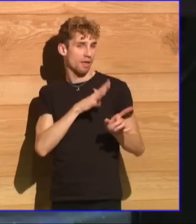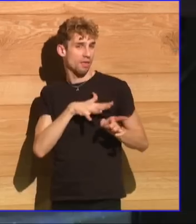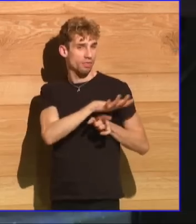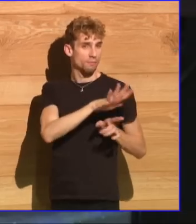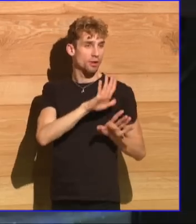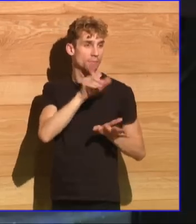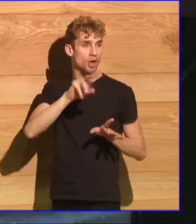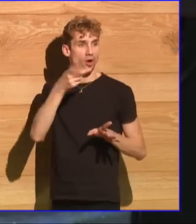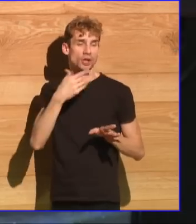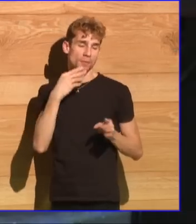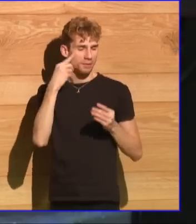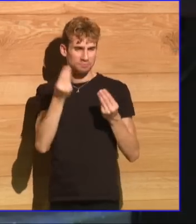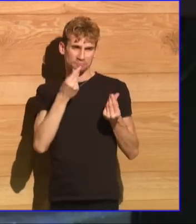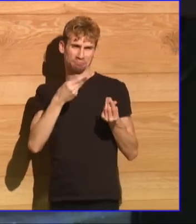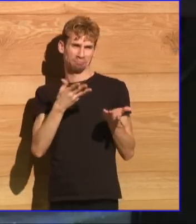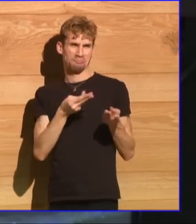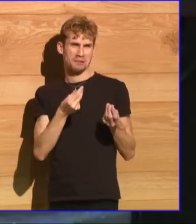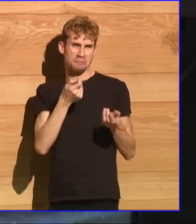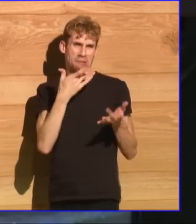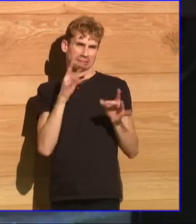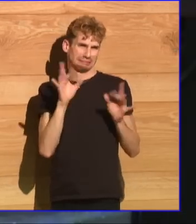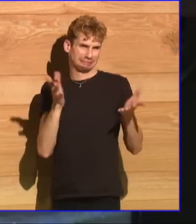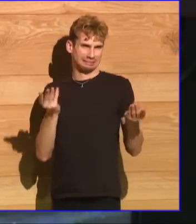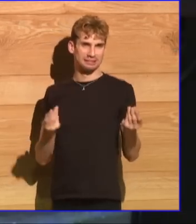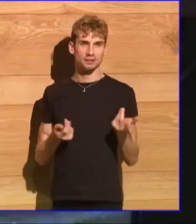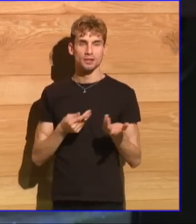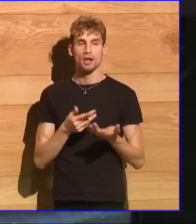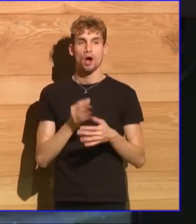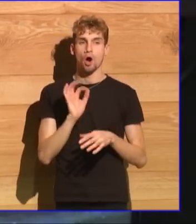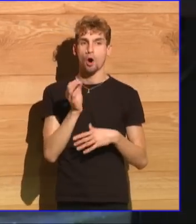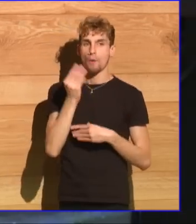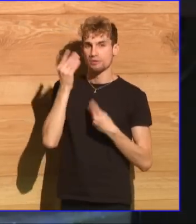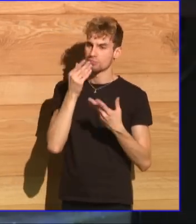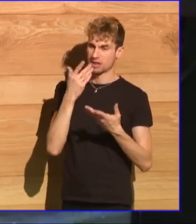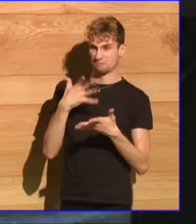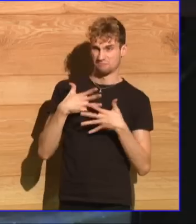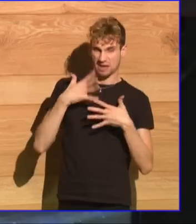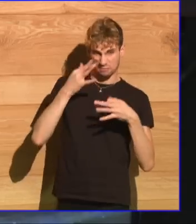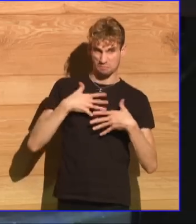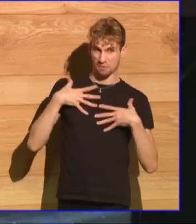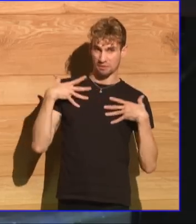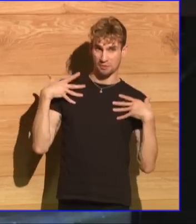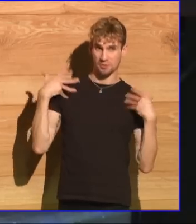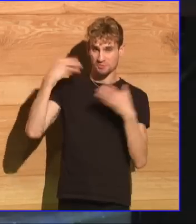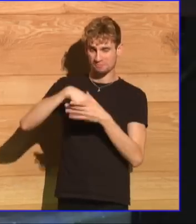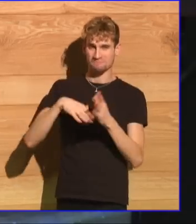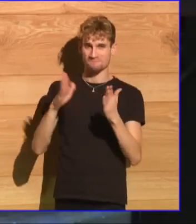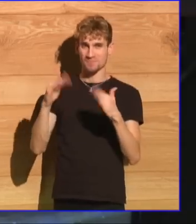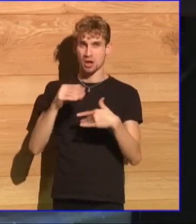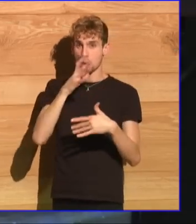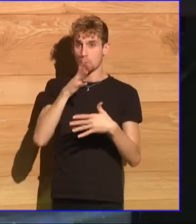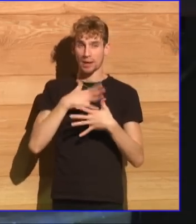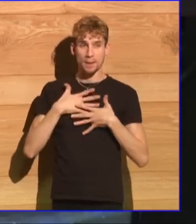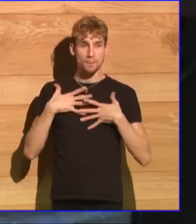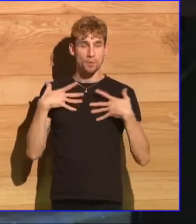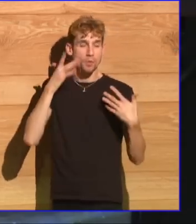cursi o lo ve tan colocadito Tómate que un no ve vodka. una emoción pura, porque la Tómate. emoción pura no